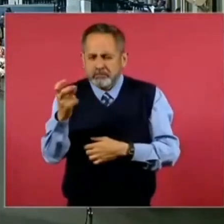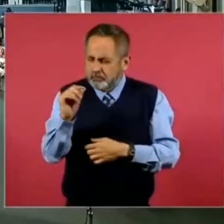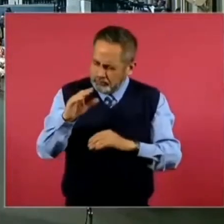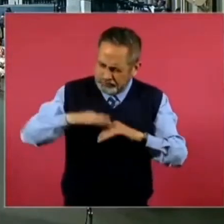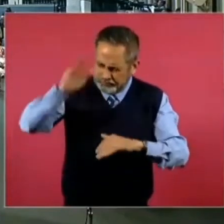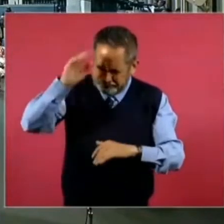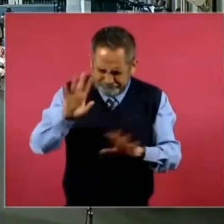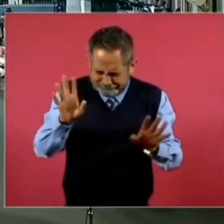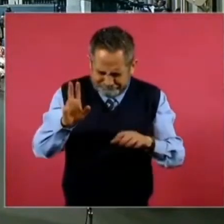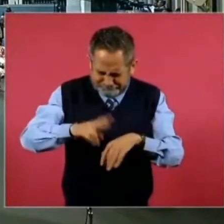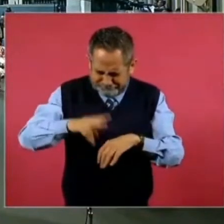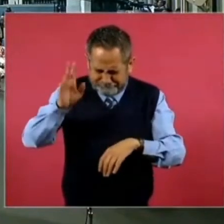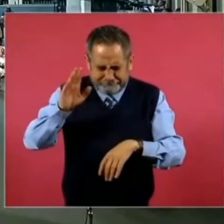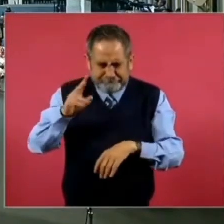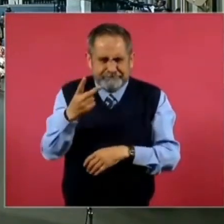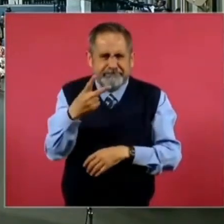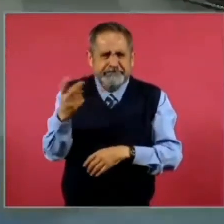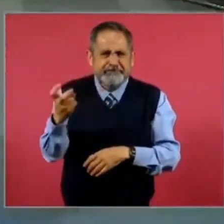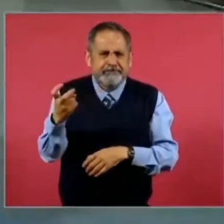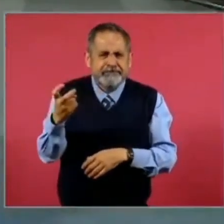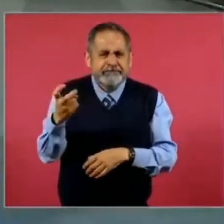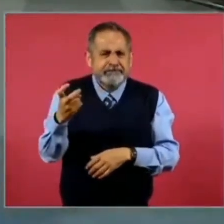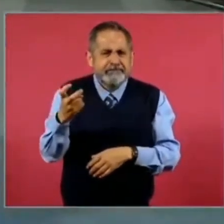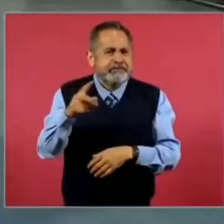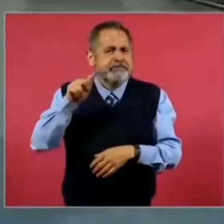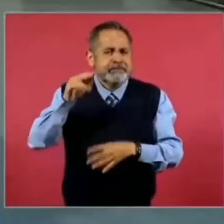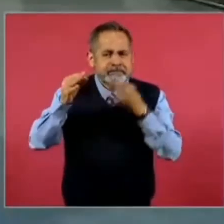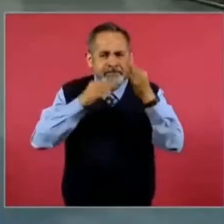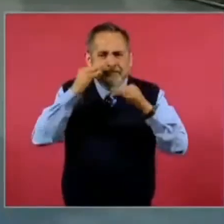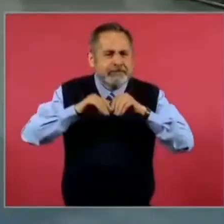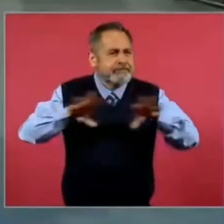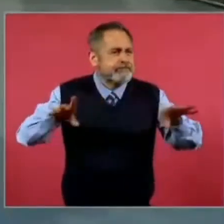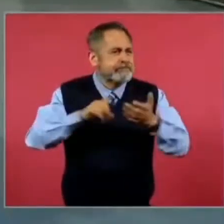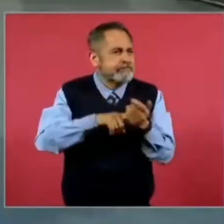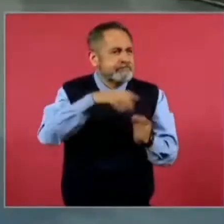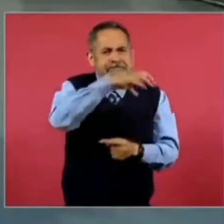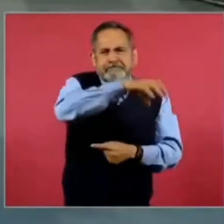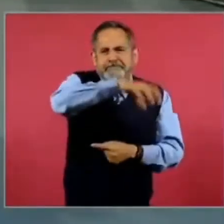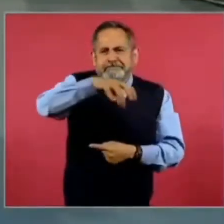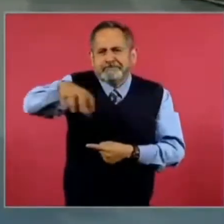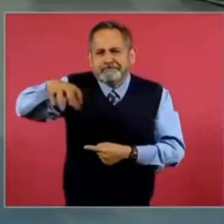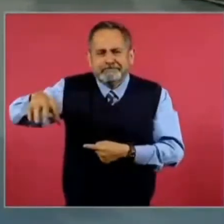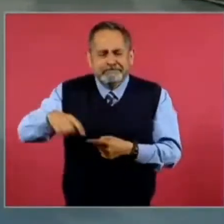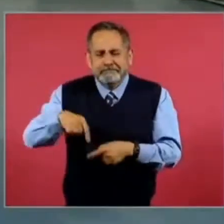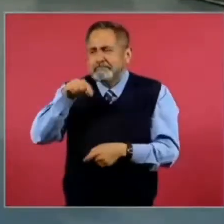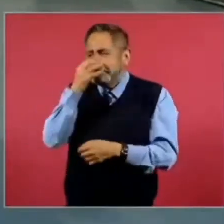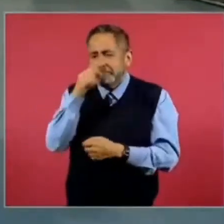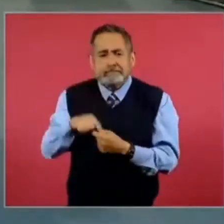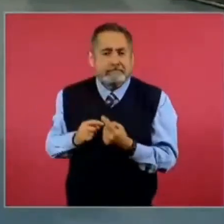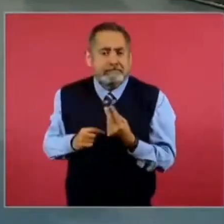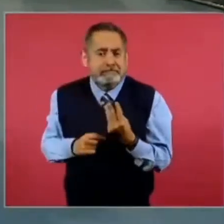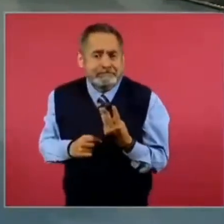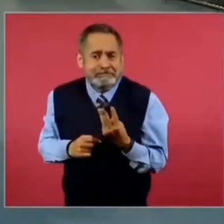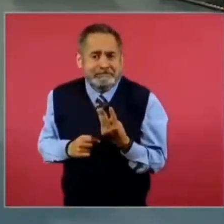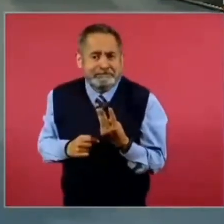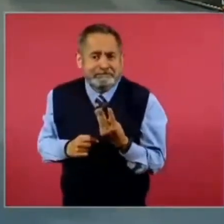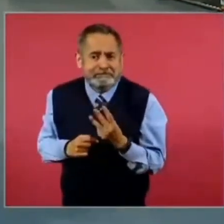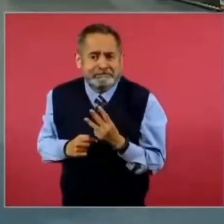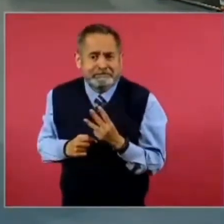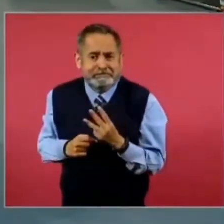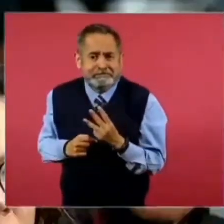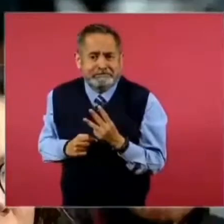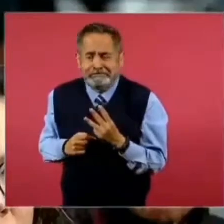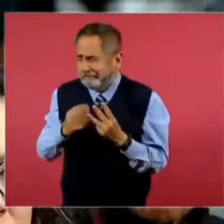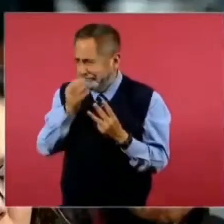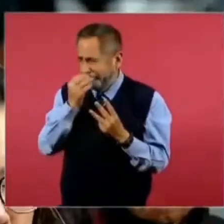más de 200 cadenas de televisión. Aquí tenemos 3, entonces